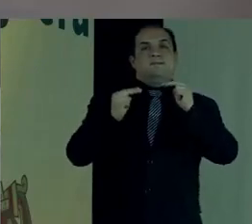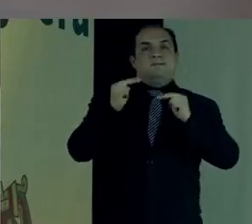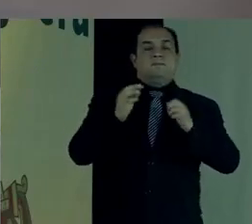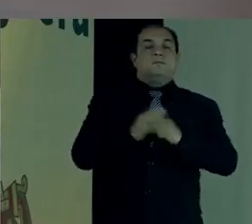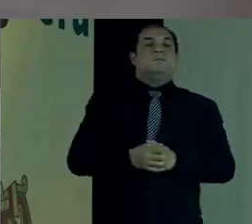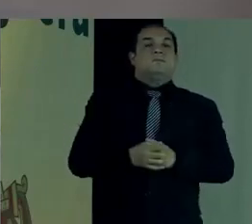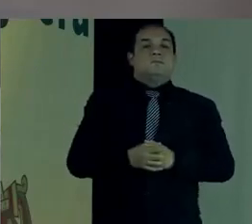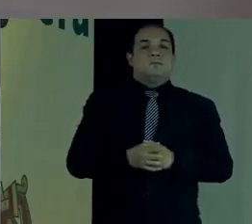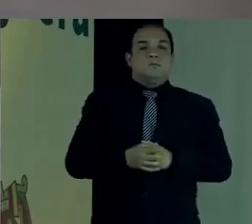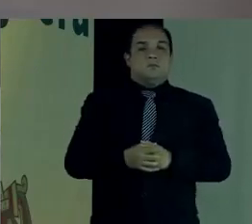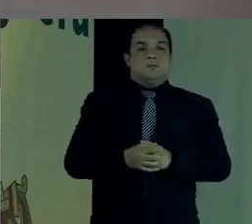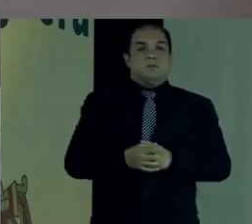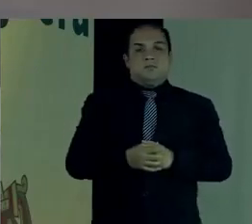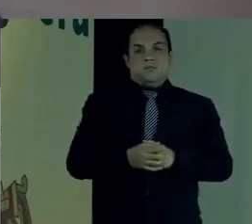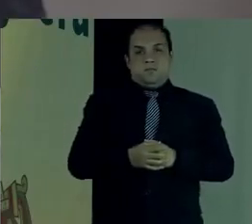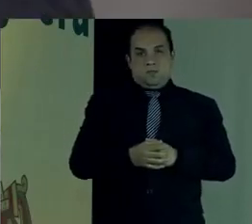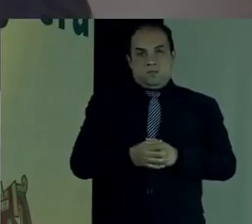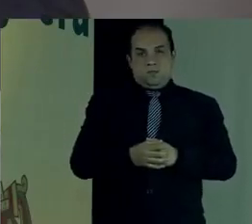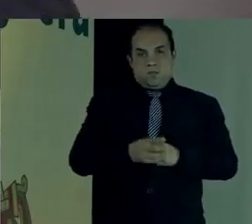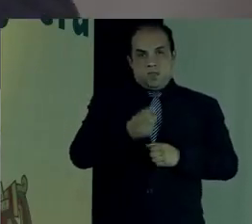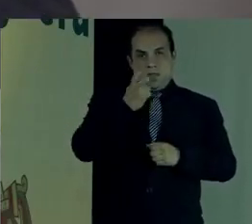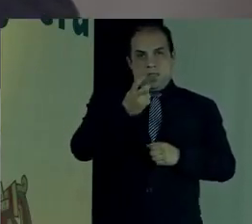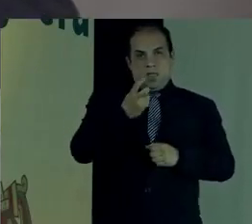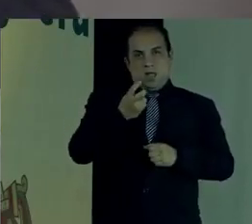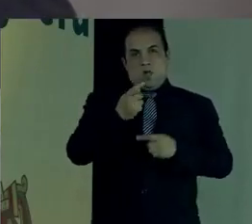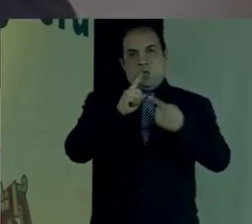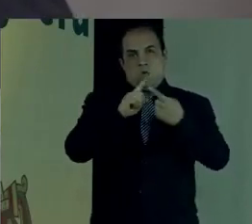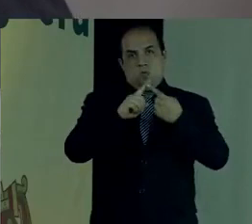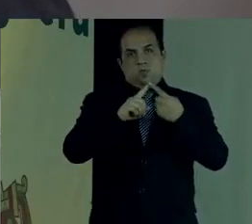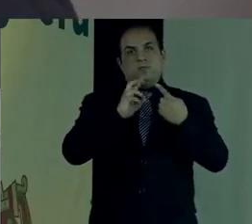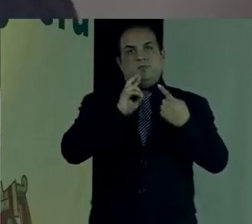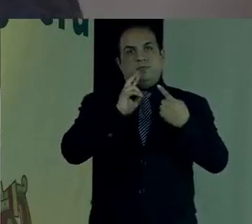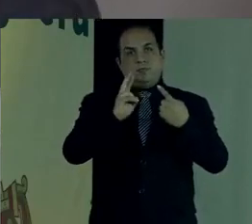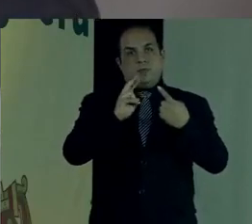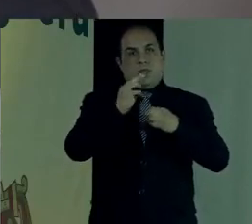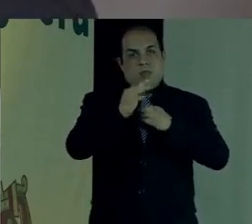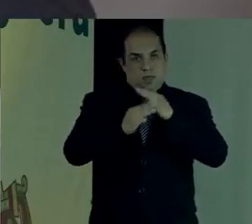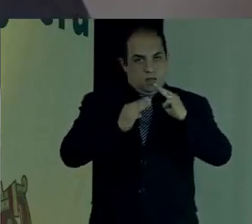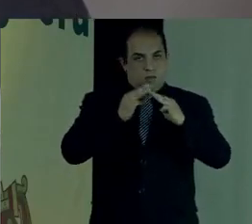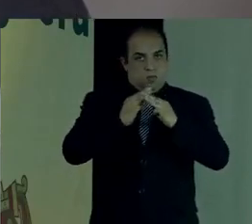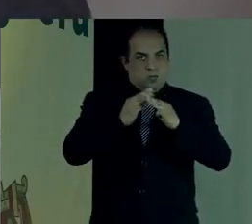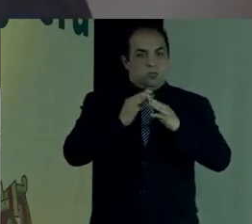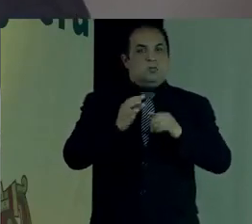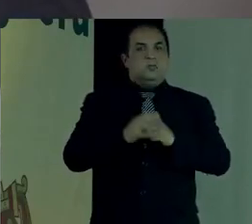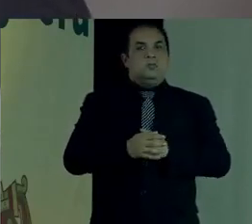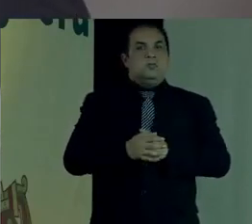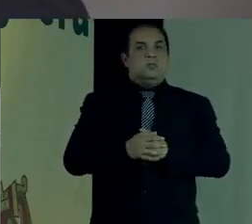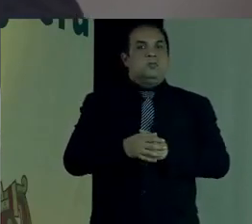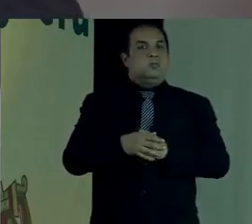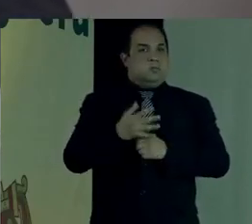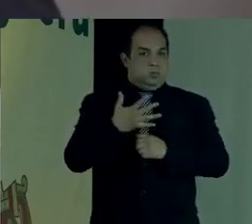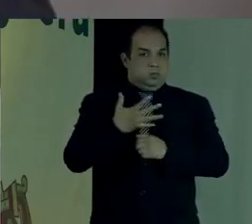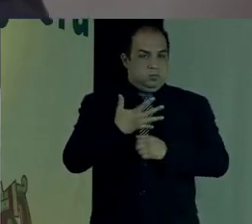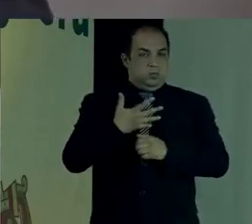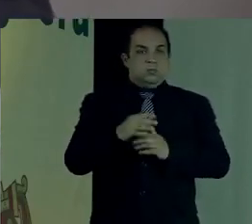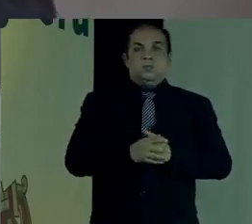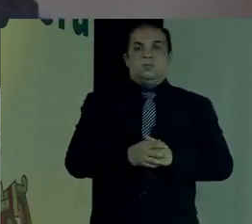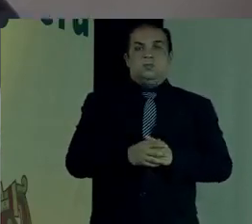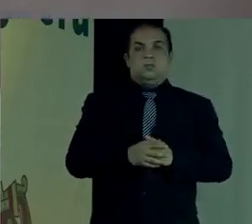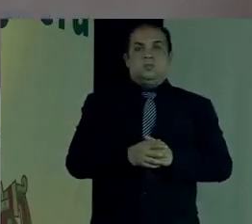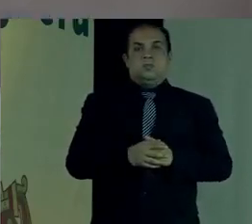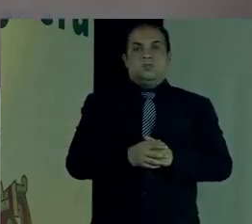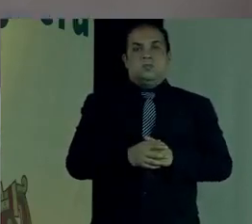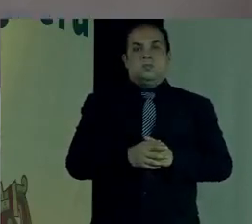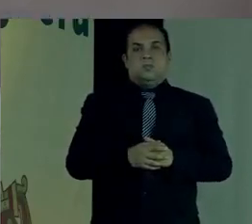y este es precisamente una de las conclusiones que en el mundo en general se han hecho desde la